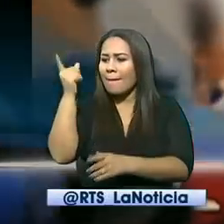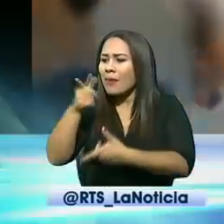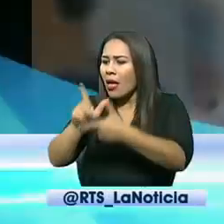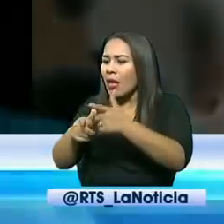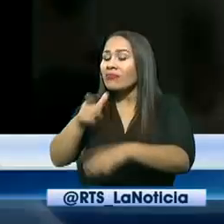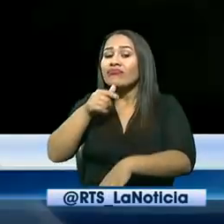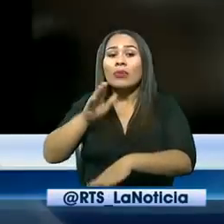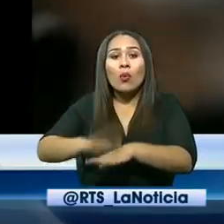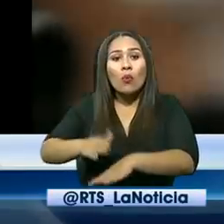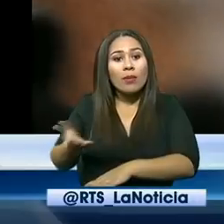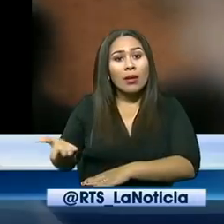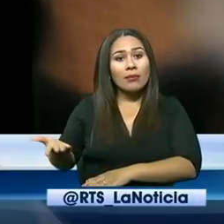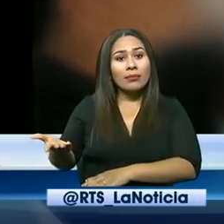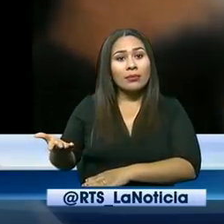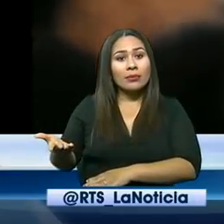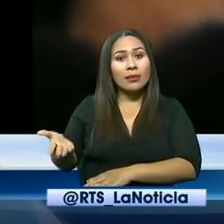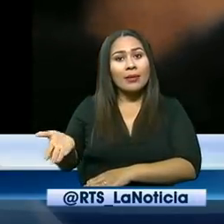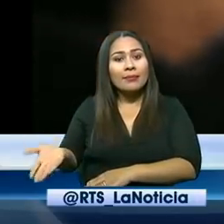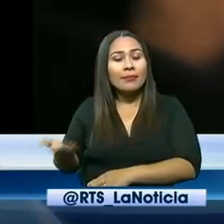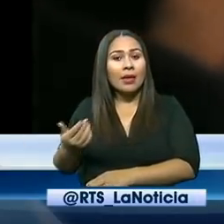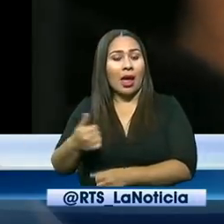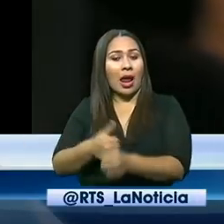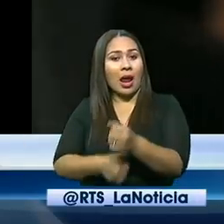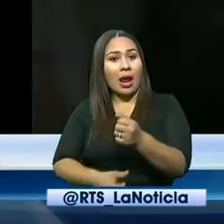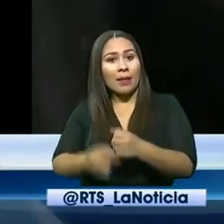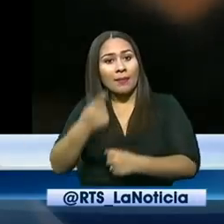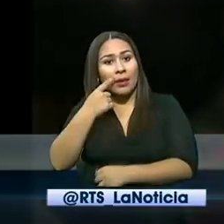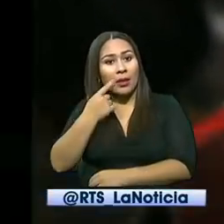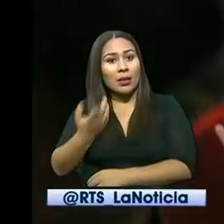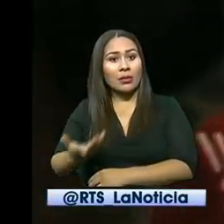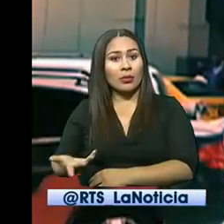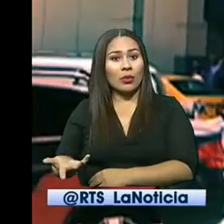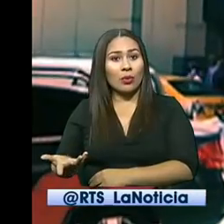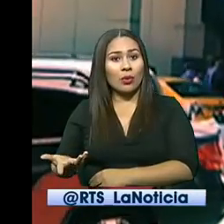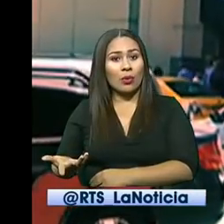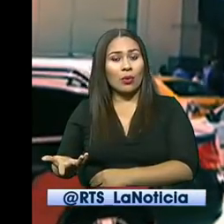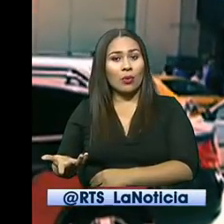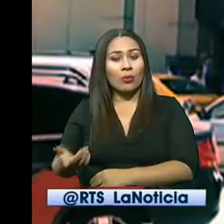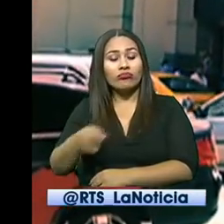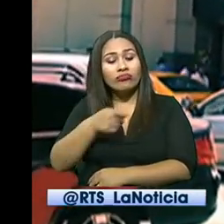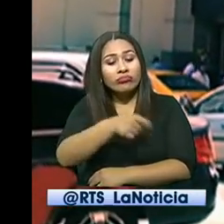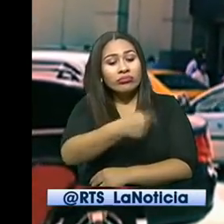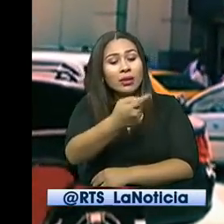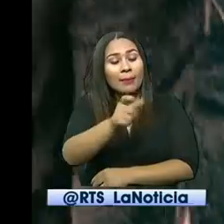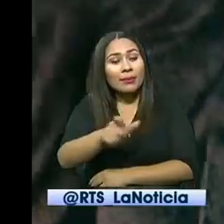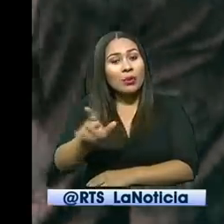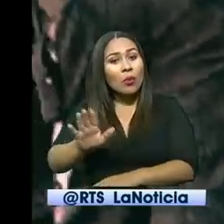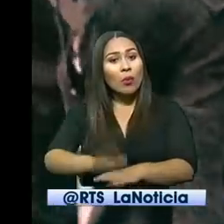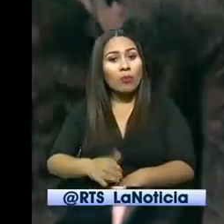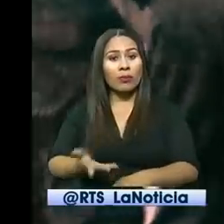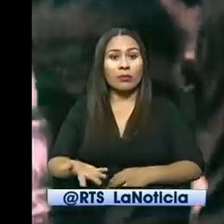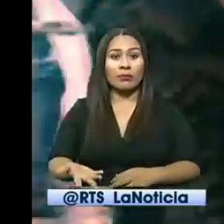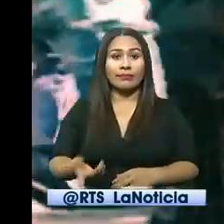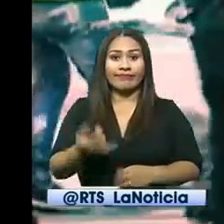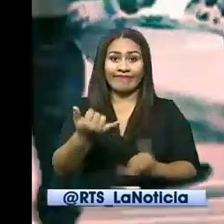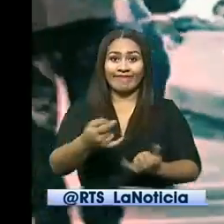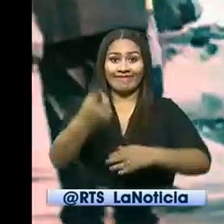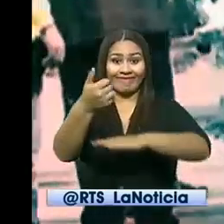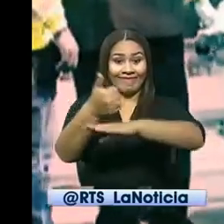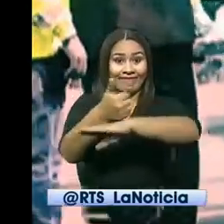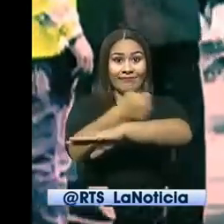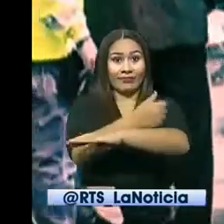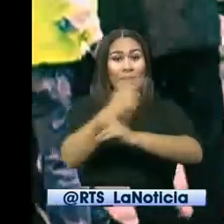son los culpables? Puede ser culpable mi hermano y él también es culpable por matarlo. Son los dos culpables, pues. Las autoridades continuarán con las investigaciones en este